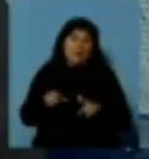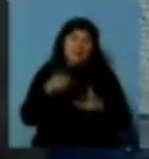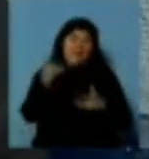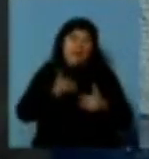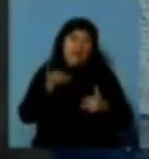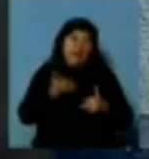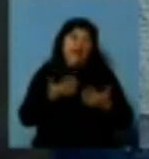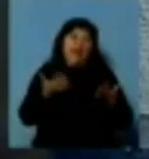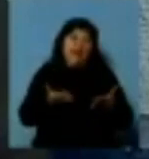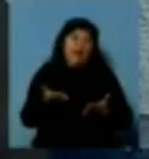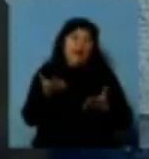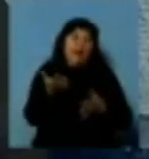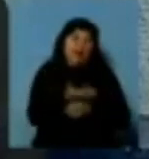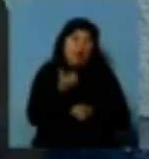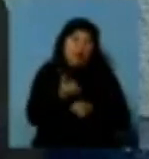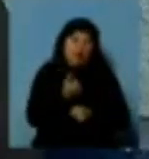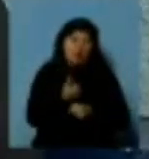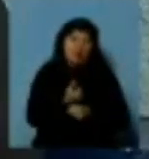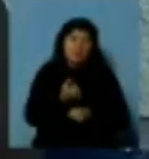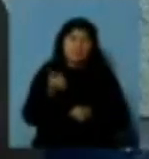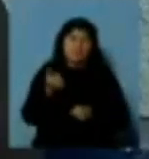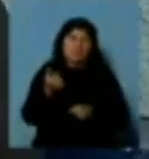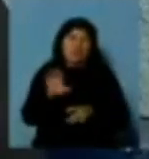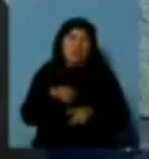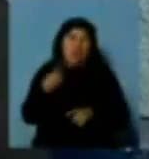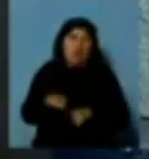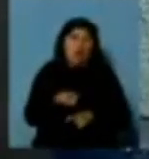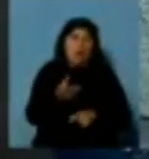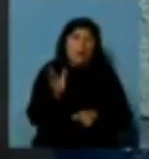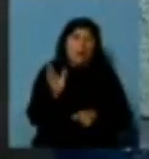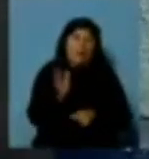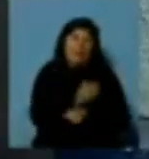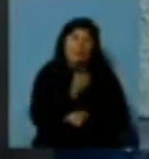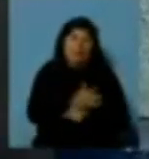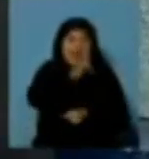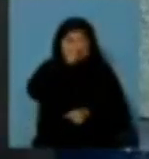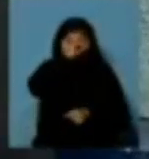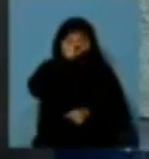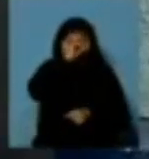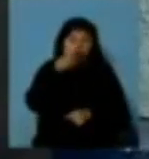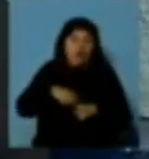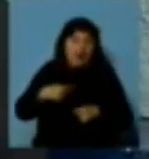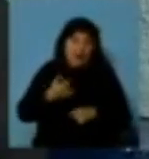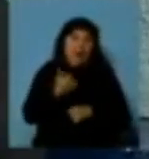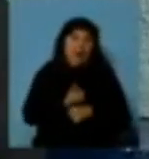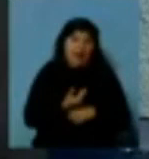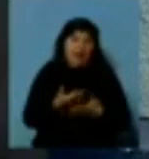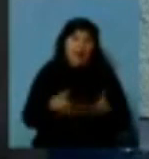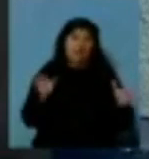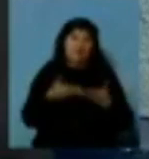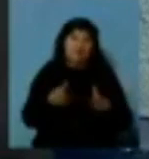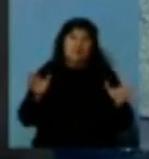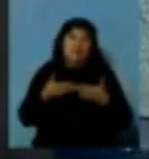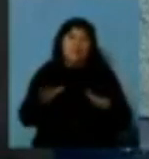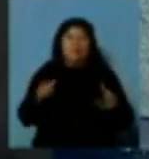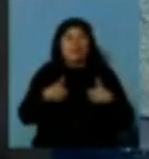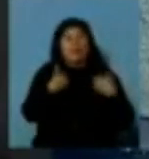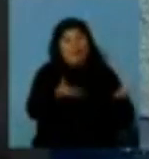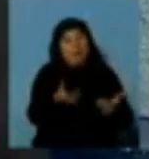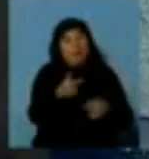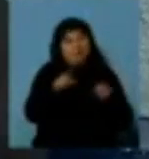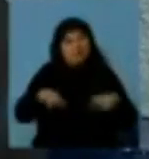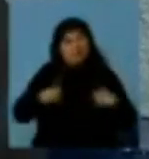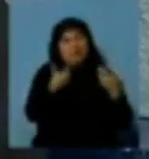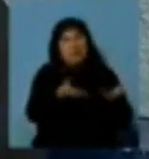habilitando vehículos clandestinos, que serían los famosos truchos, ¿eh? Y le viven dando habilitaciones,